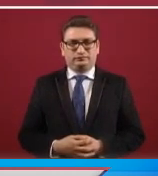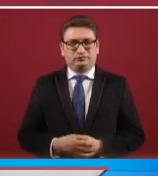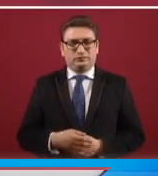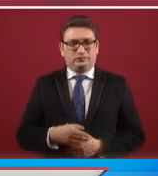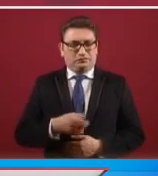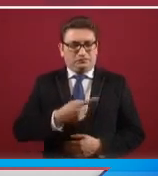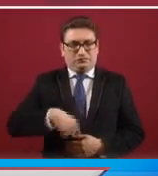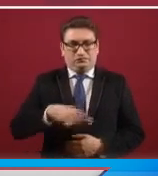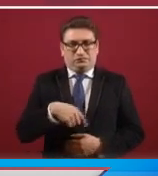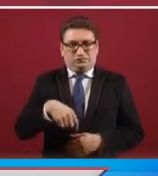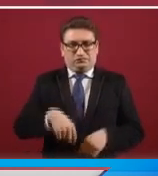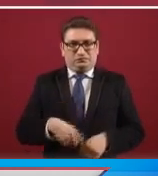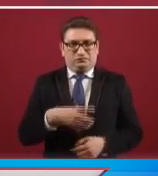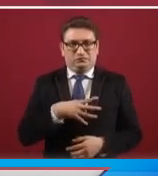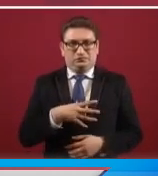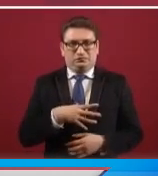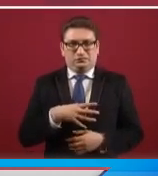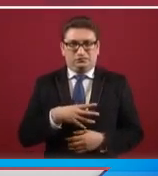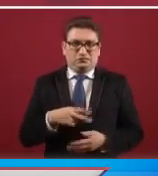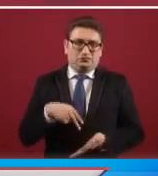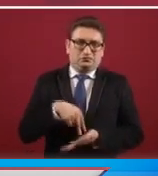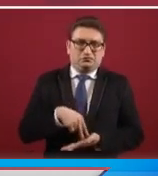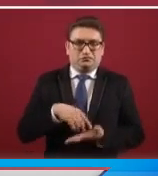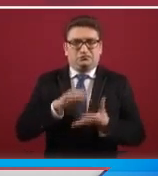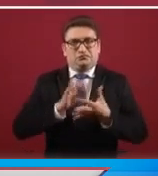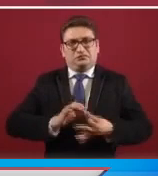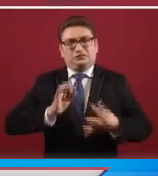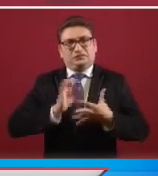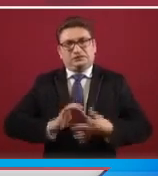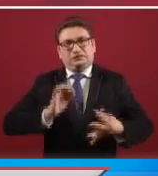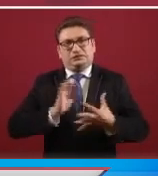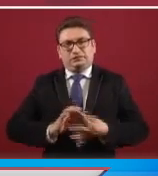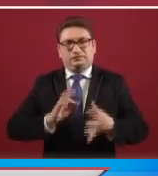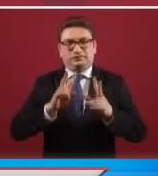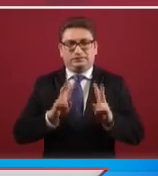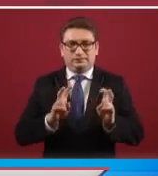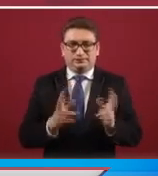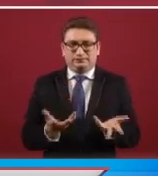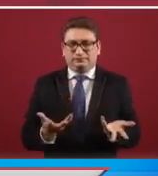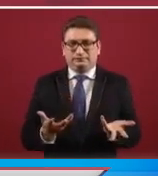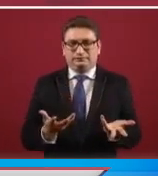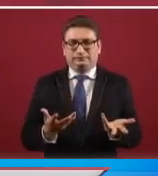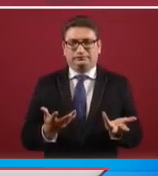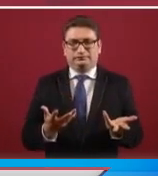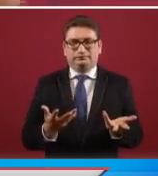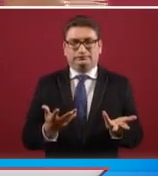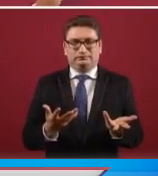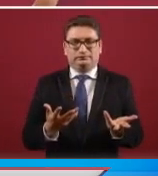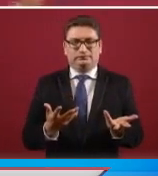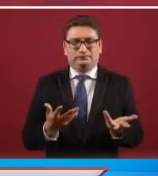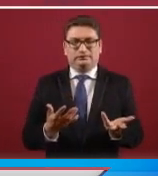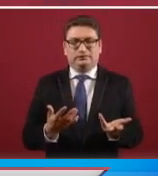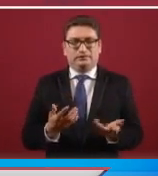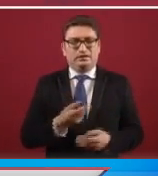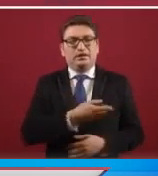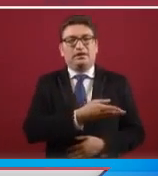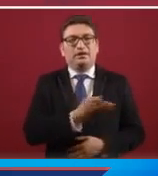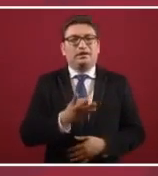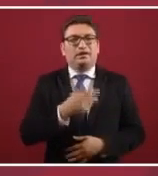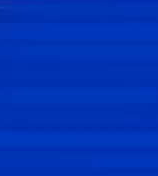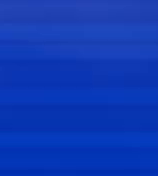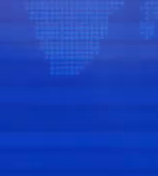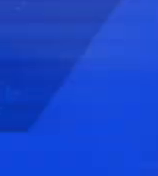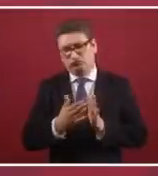de los padres de los normalistas, y espera que el gobierno de la Ciudad de México realice la investigación correspondiente para afincar